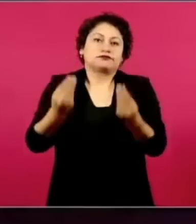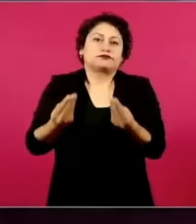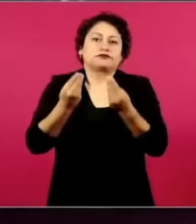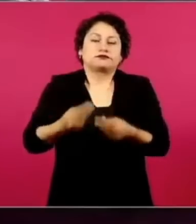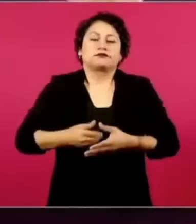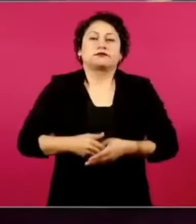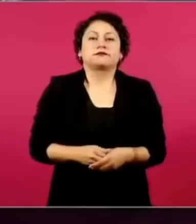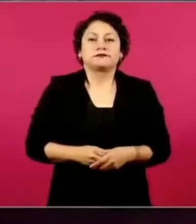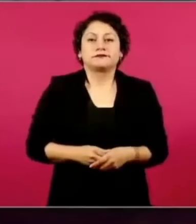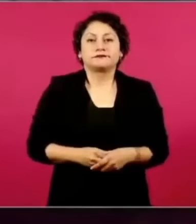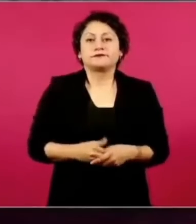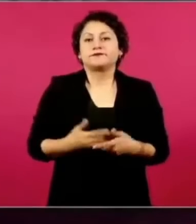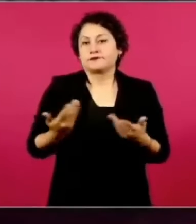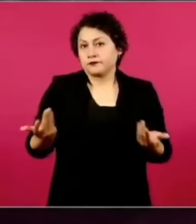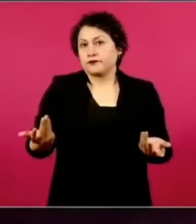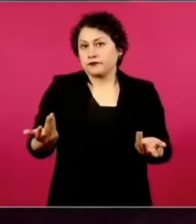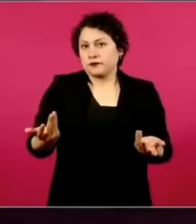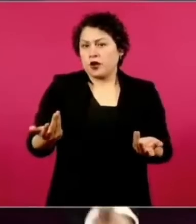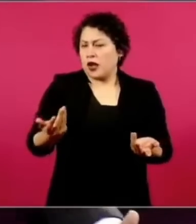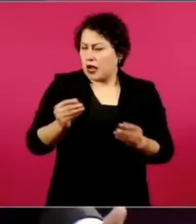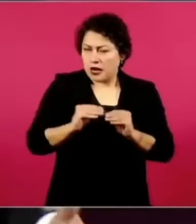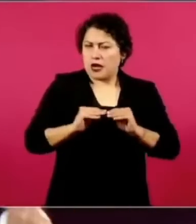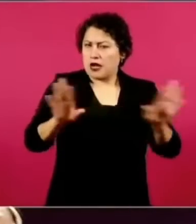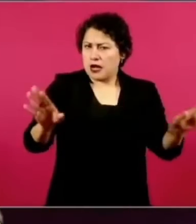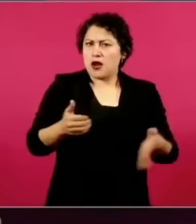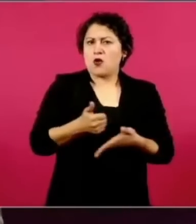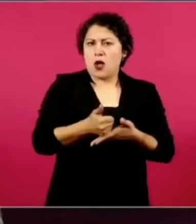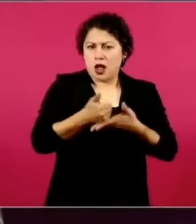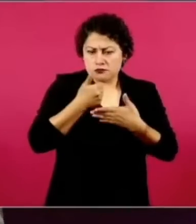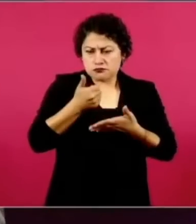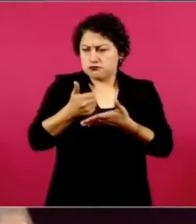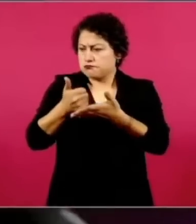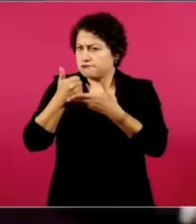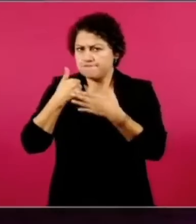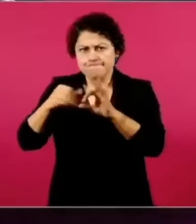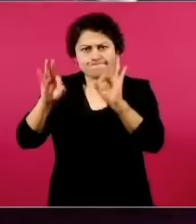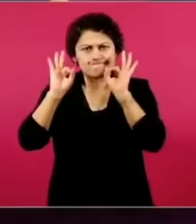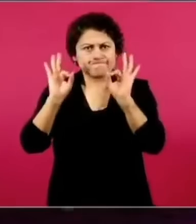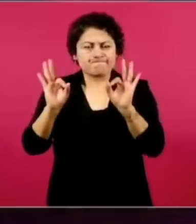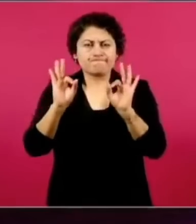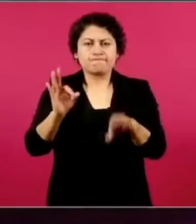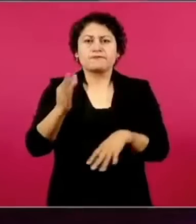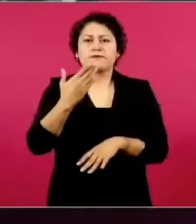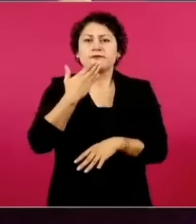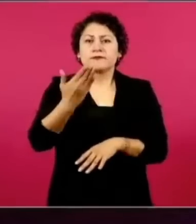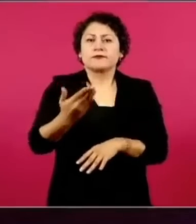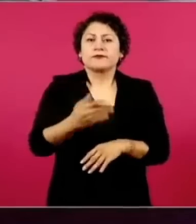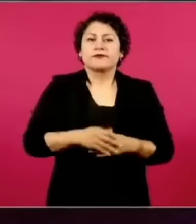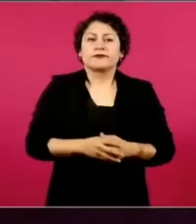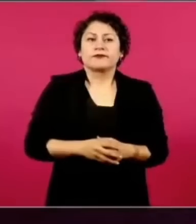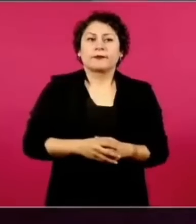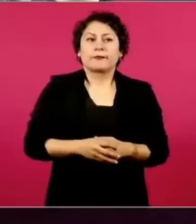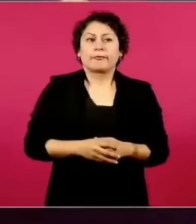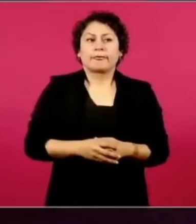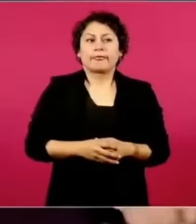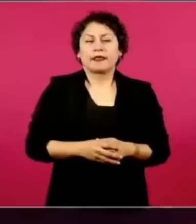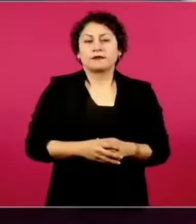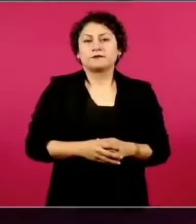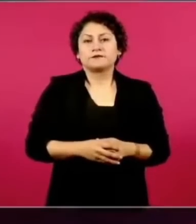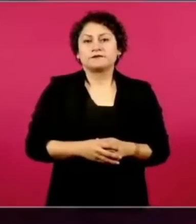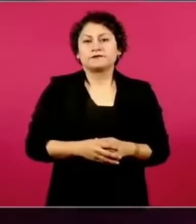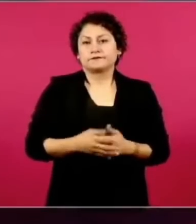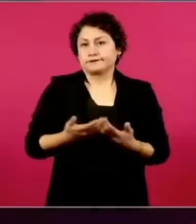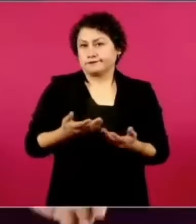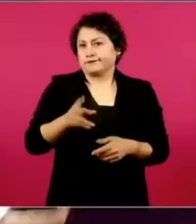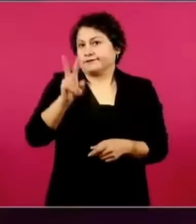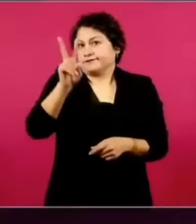a pesar de que eso nos ha ayudado muchísimo, porque aún con todo este sistema de manipulación de las